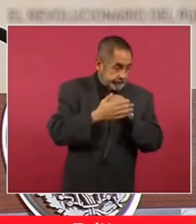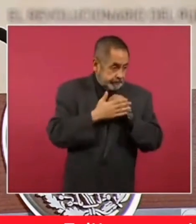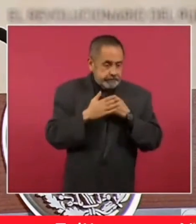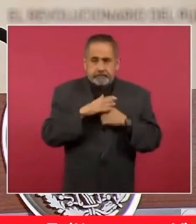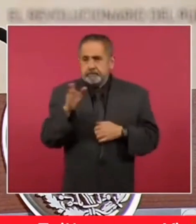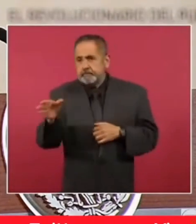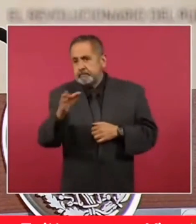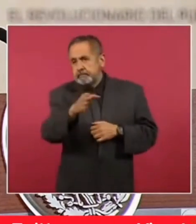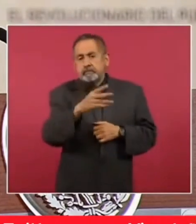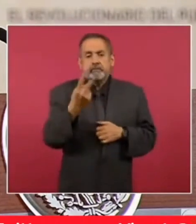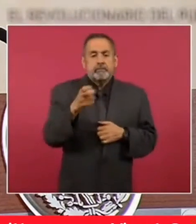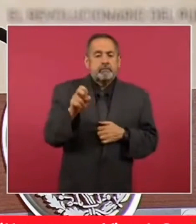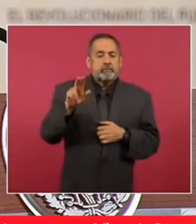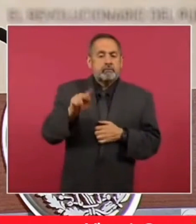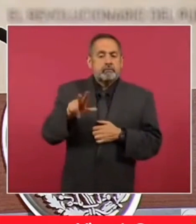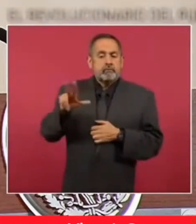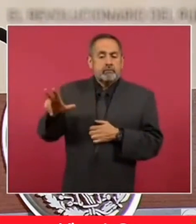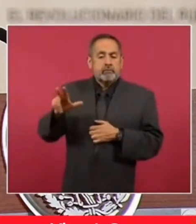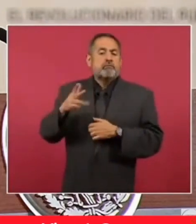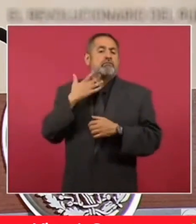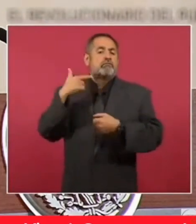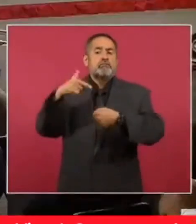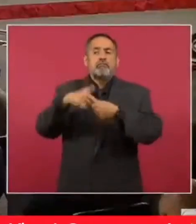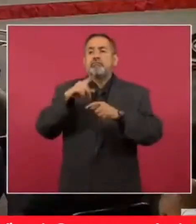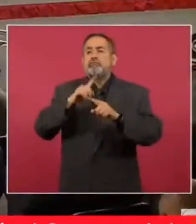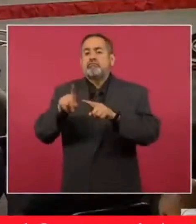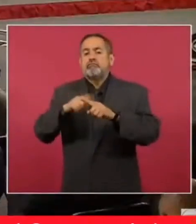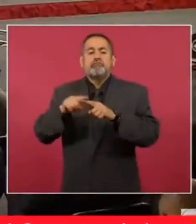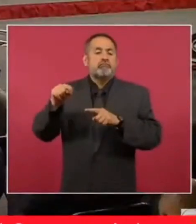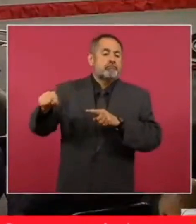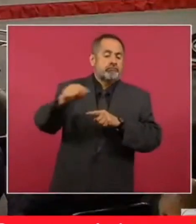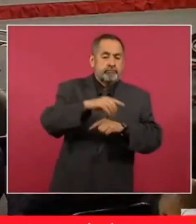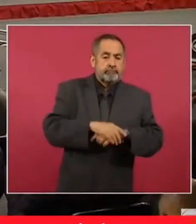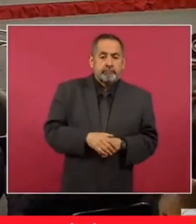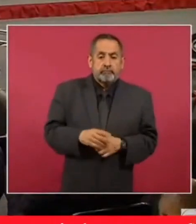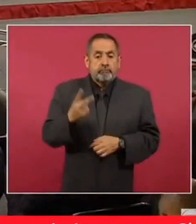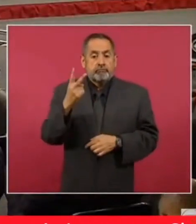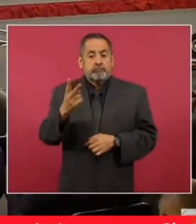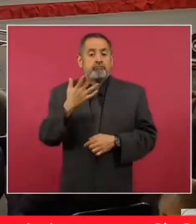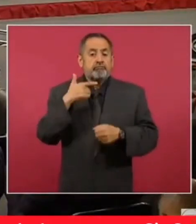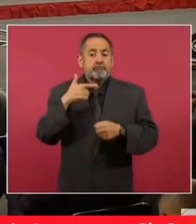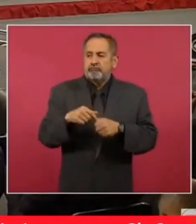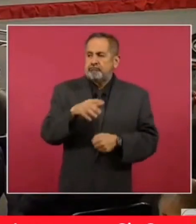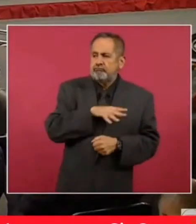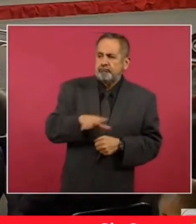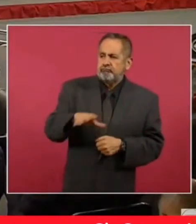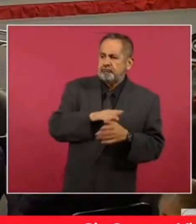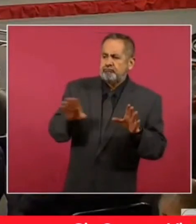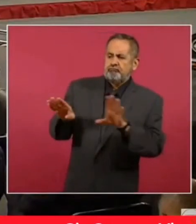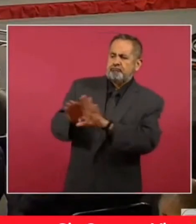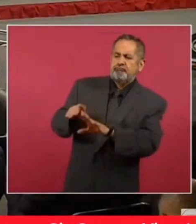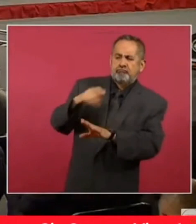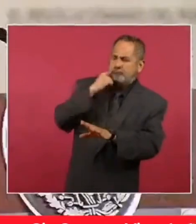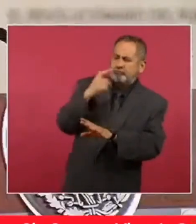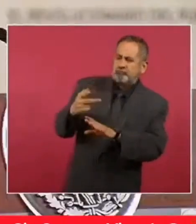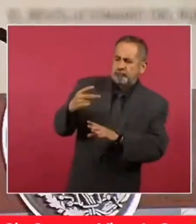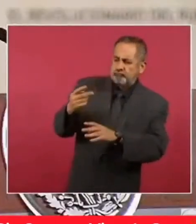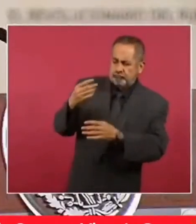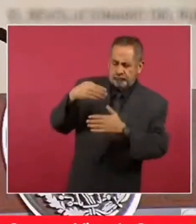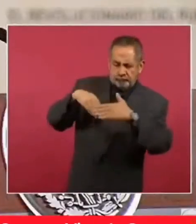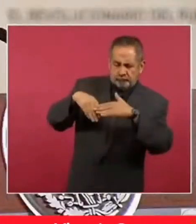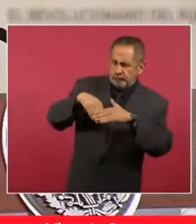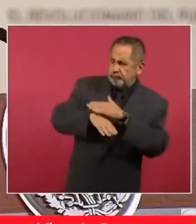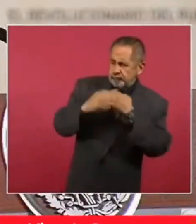en 288 gasolineras. Dos no se dejaron verificar, a pesar de que están obligados por ley